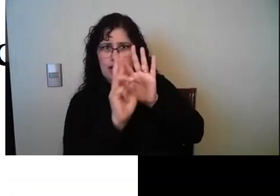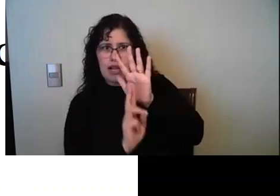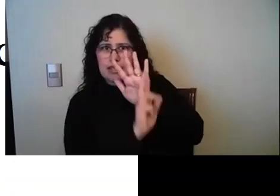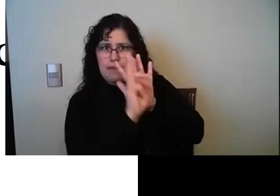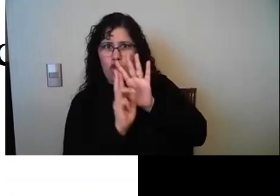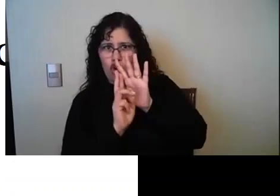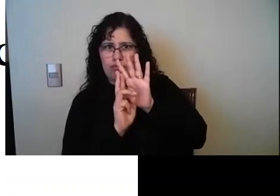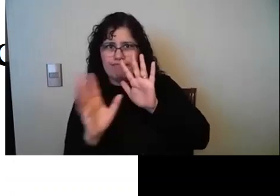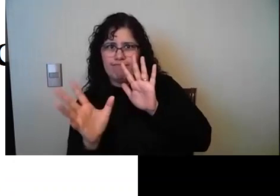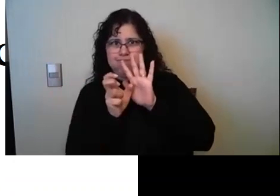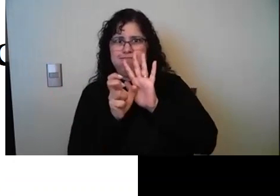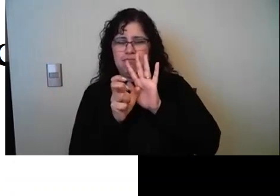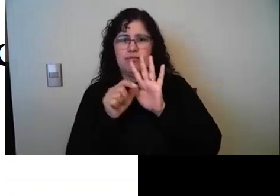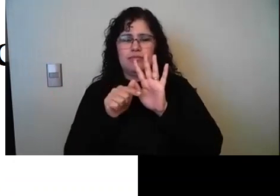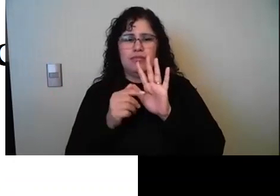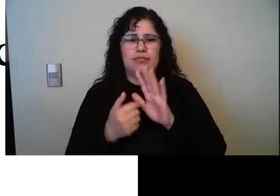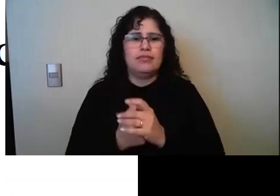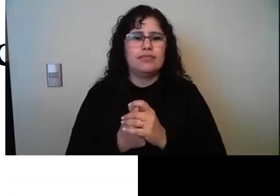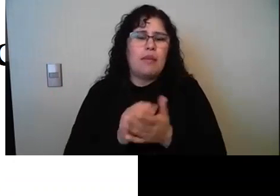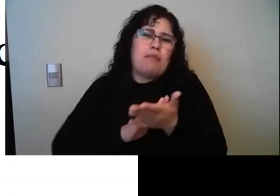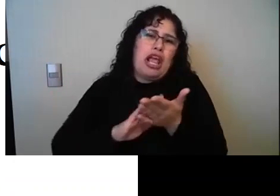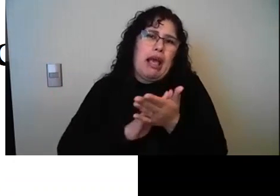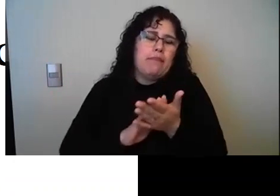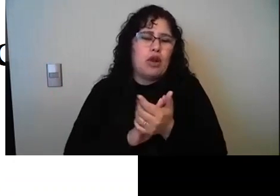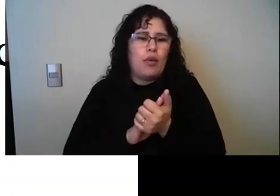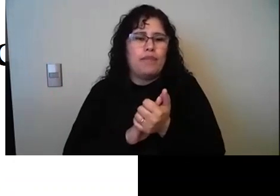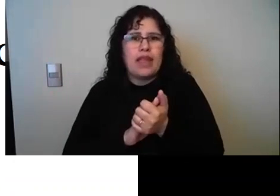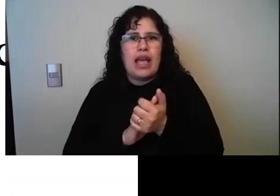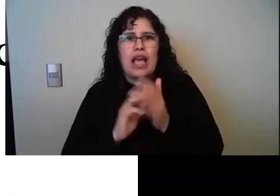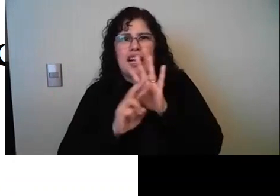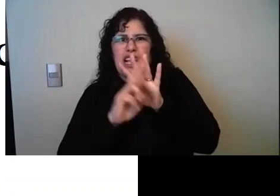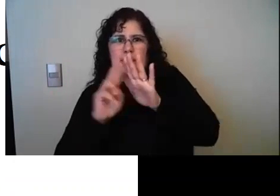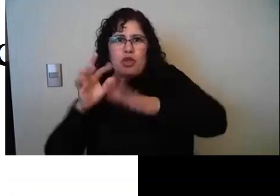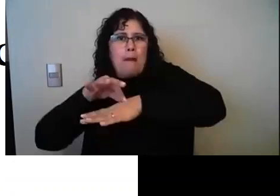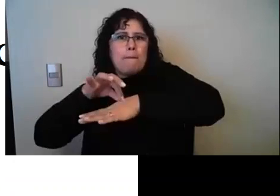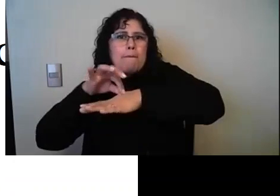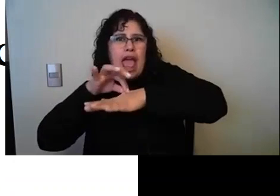¿cierto? Por ejemplo, receptores que están asociados a la piel.